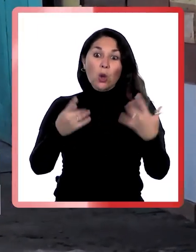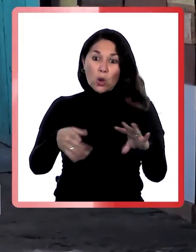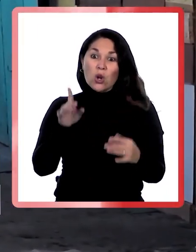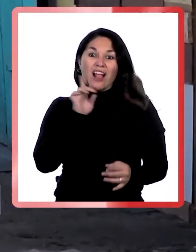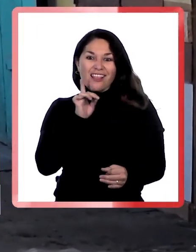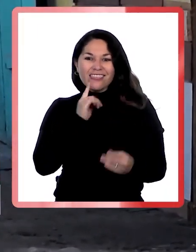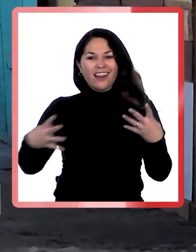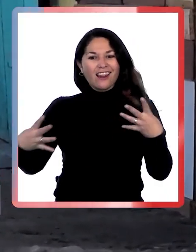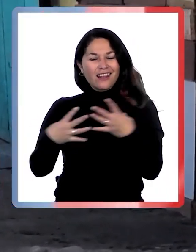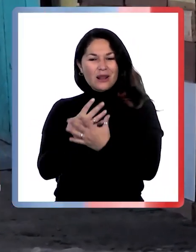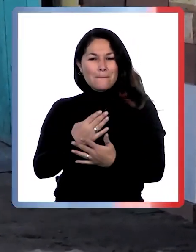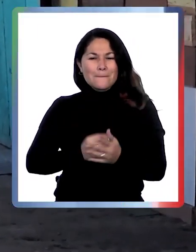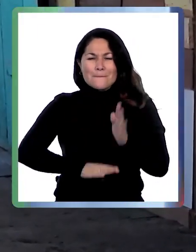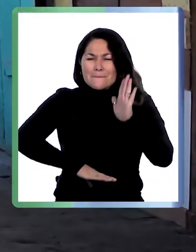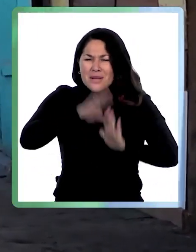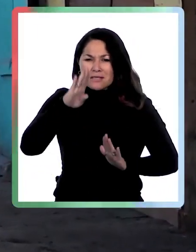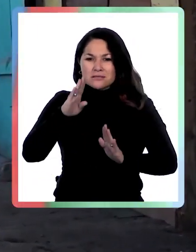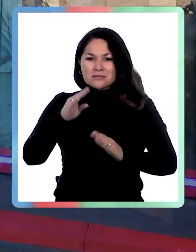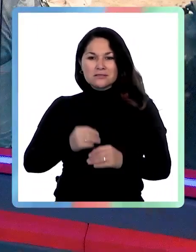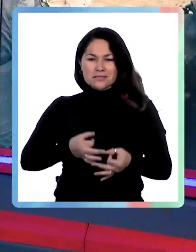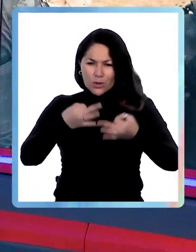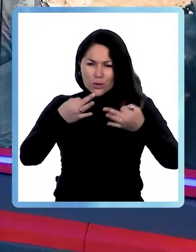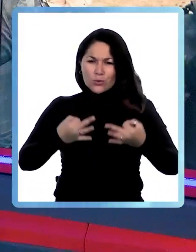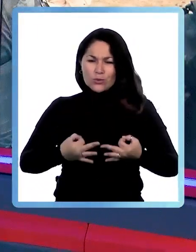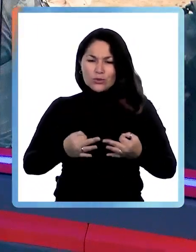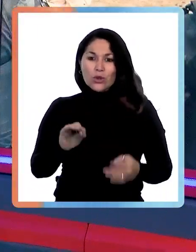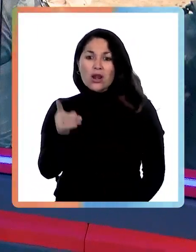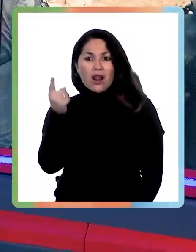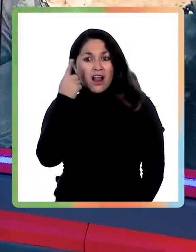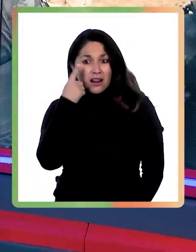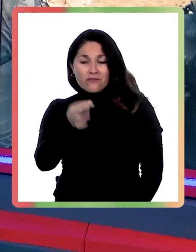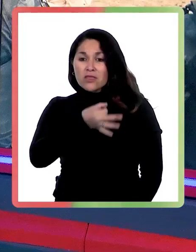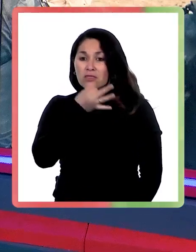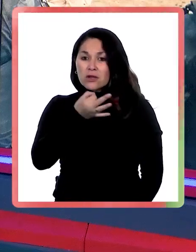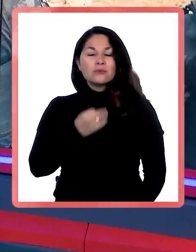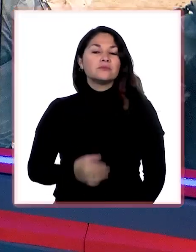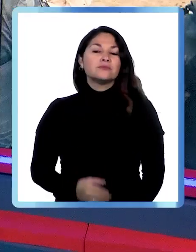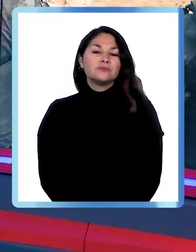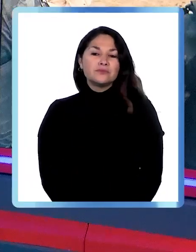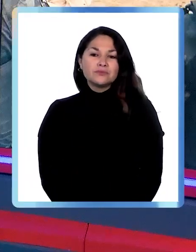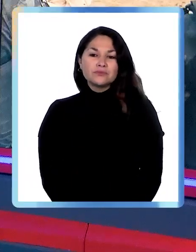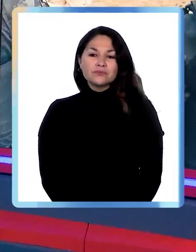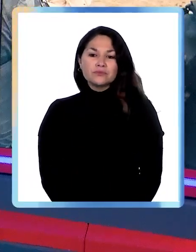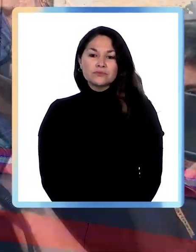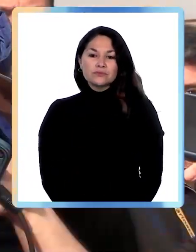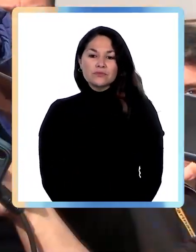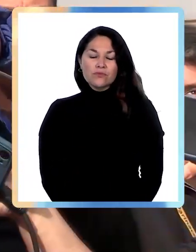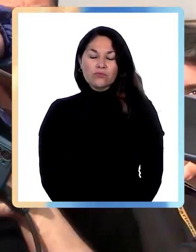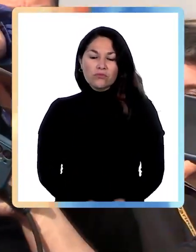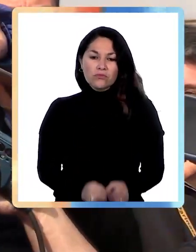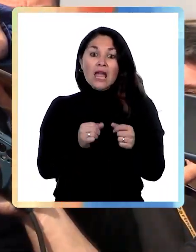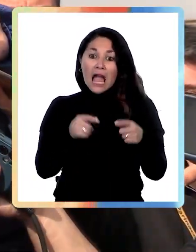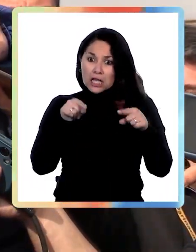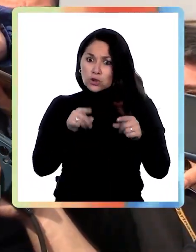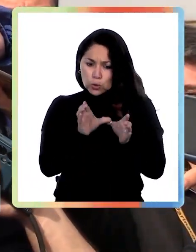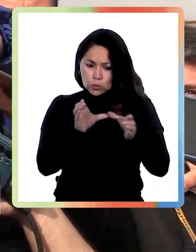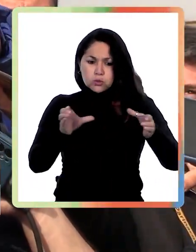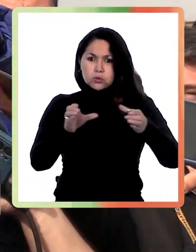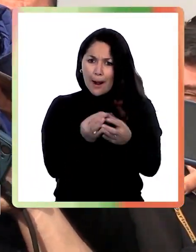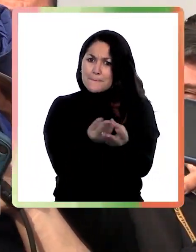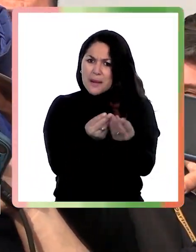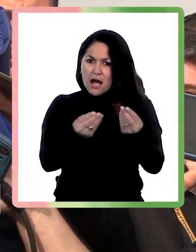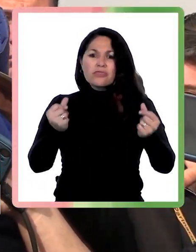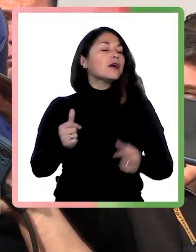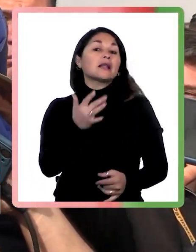gallegos en la cárcel de máxima seguridad revisemos las declaraciones de las autoridades vamos a desarticular esas